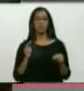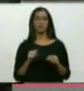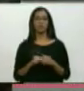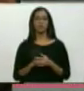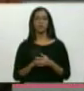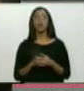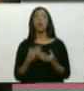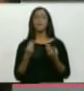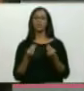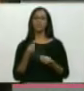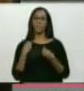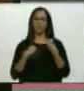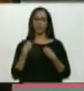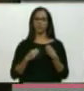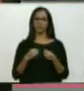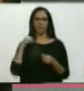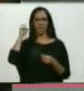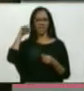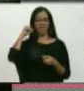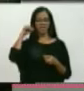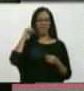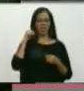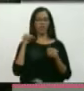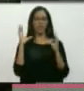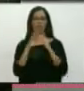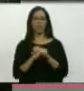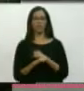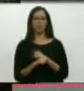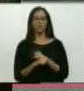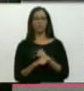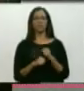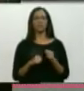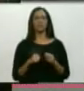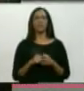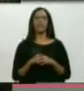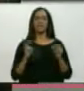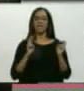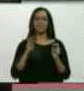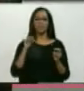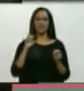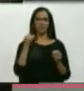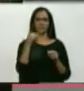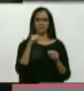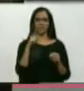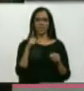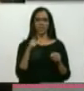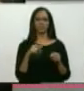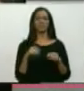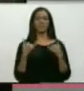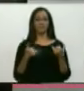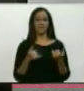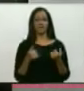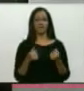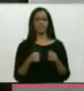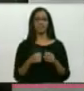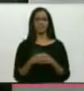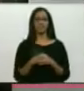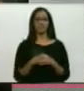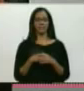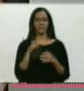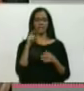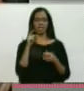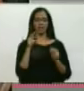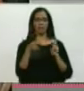En territorio venezolano. Mucha preocupación. Vamos a poner el otro video de la noche, el caso Merlano en ZK. Ya está de segunda